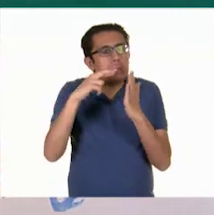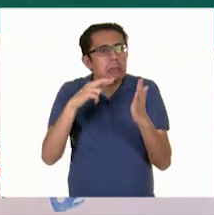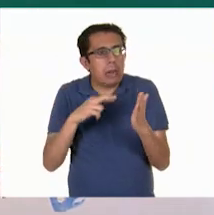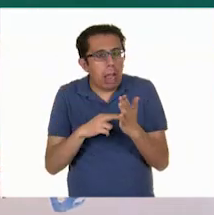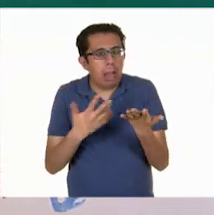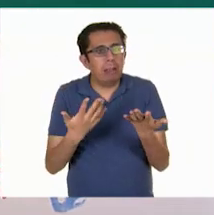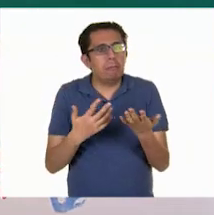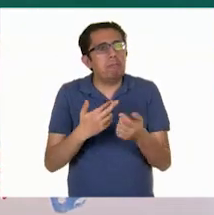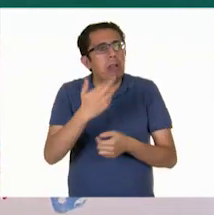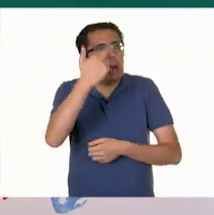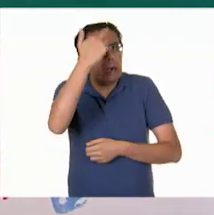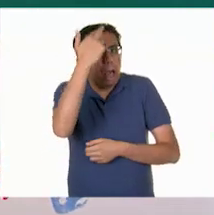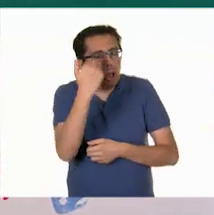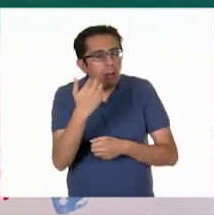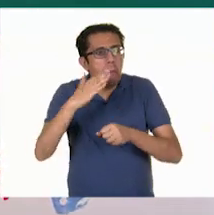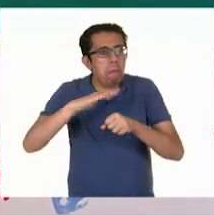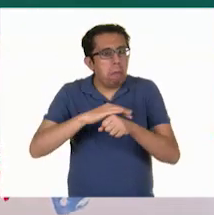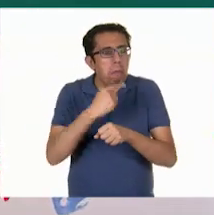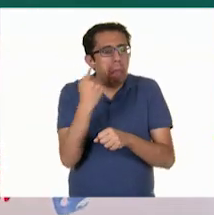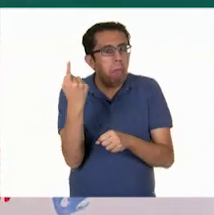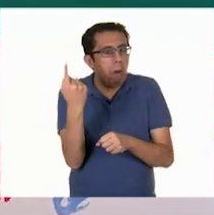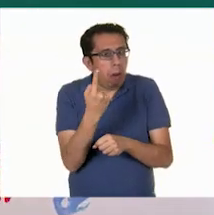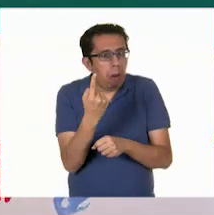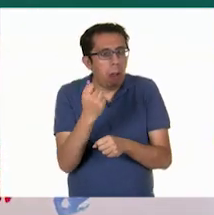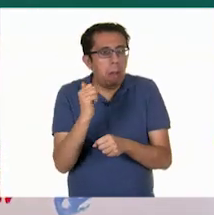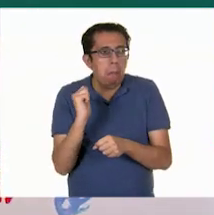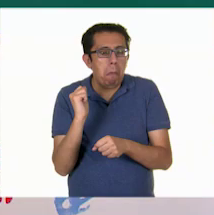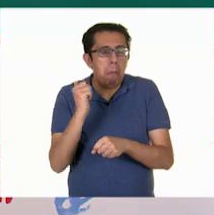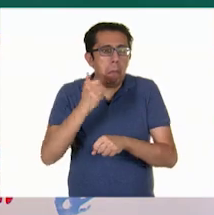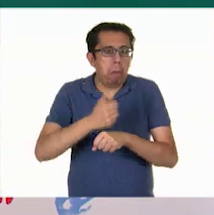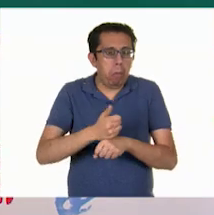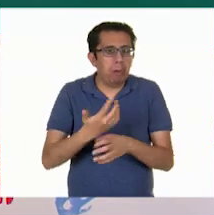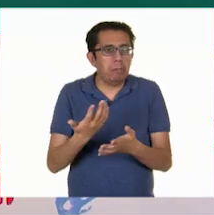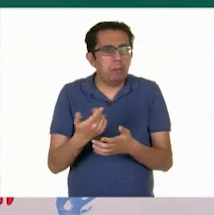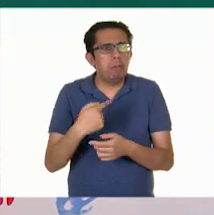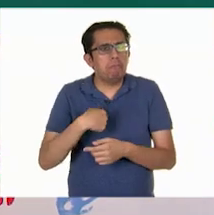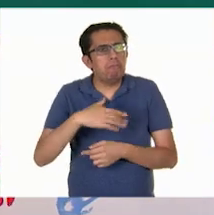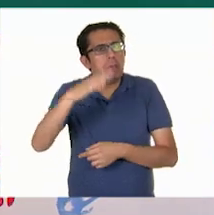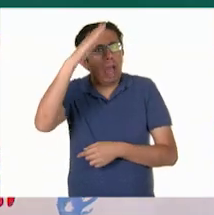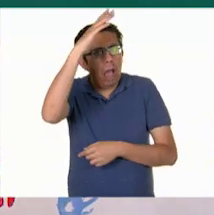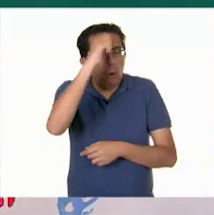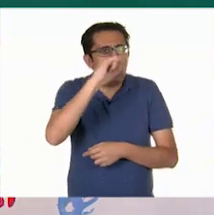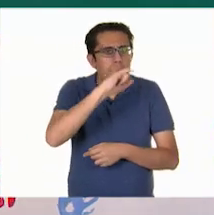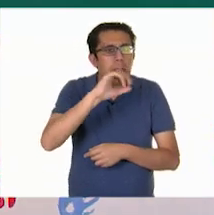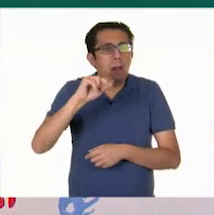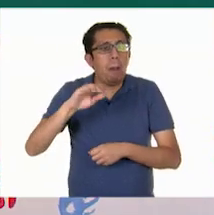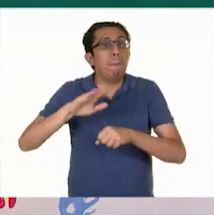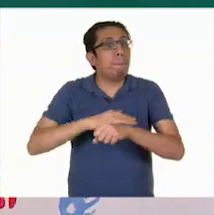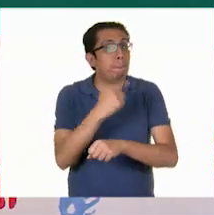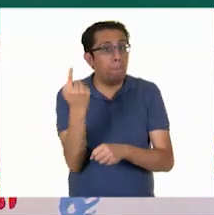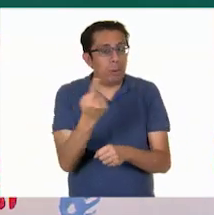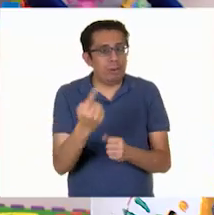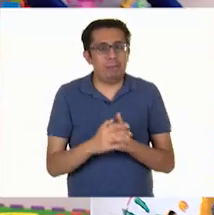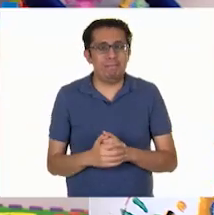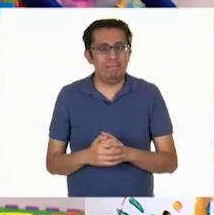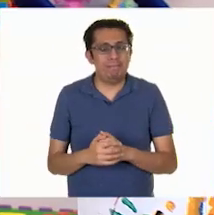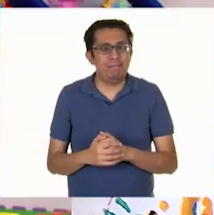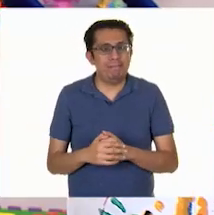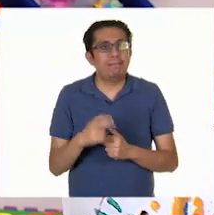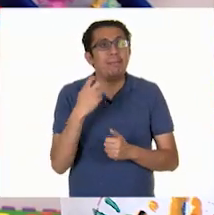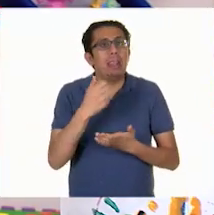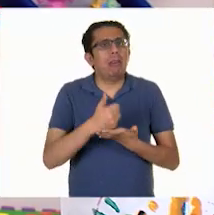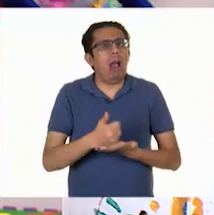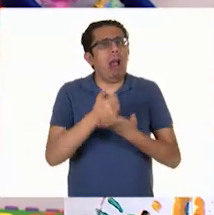motivos por las que se establecen, y sobre todo, pues si están de acuerdo o no, y por qué. Claro, esto permite actuar